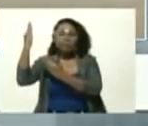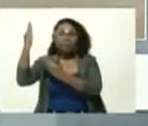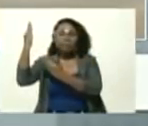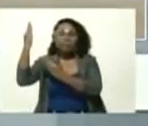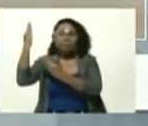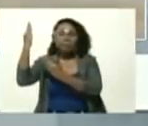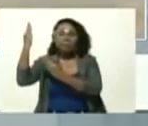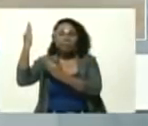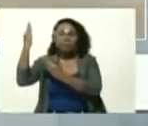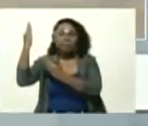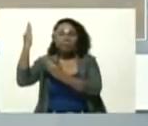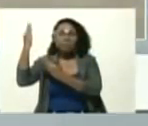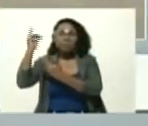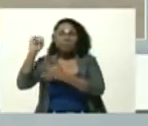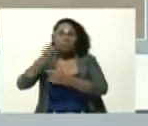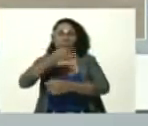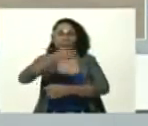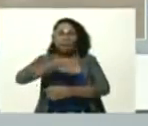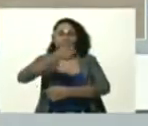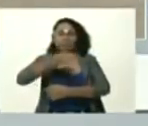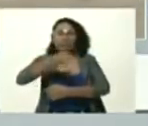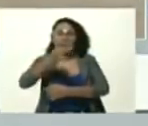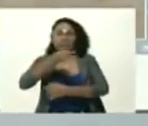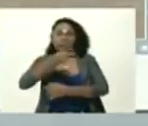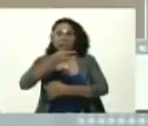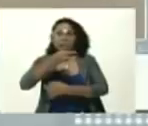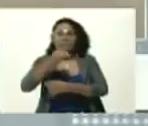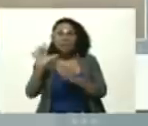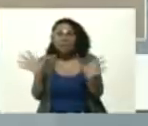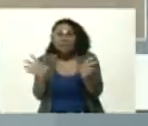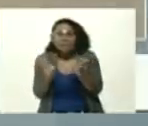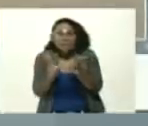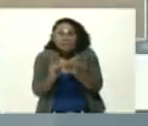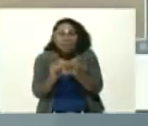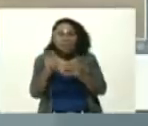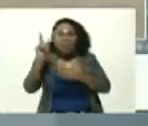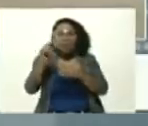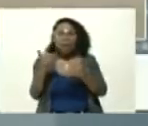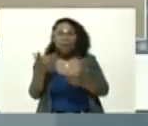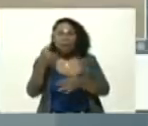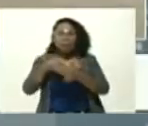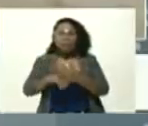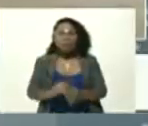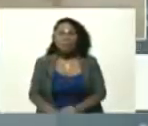Mi comandante en jefe, buenas tardes. La acumulación de precipitación en la cuenca del Neverí